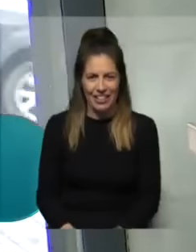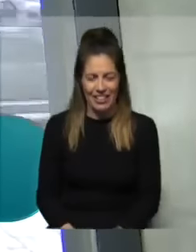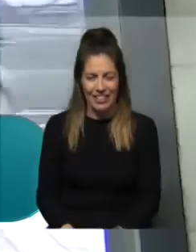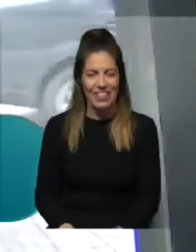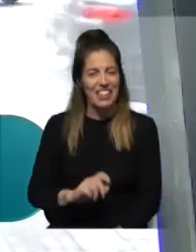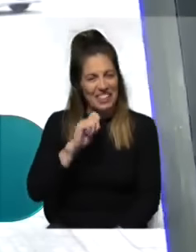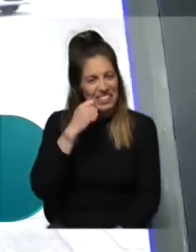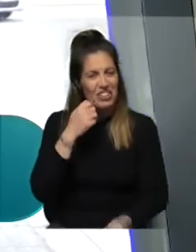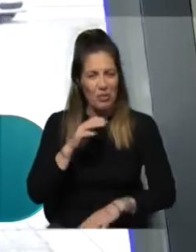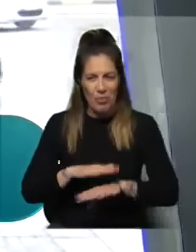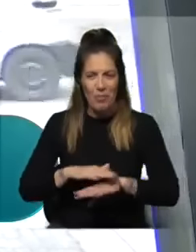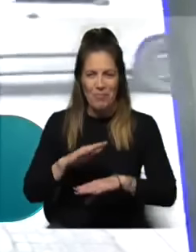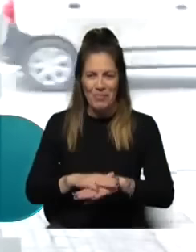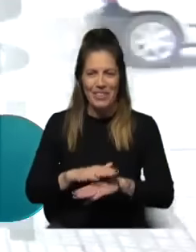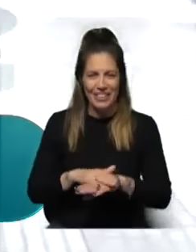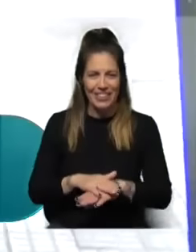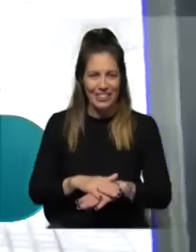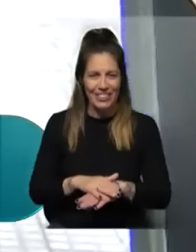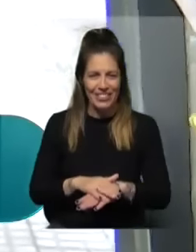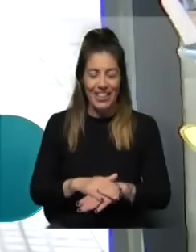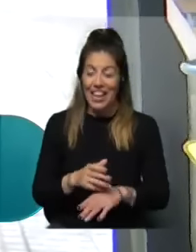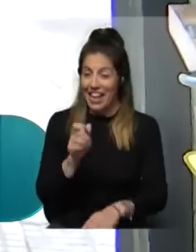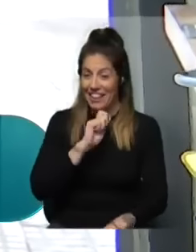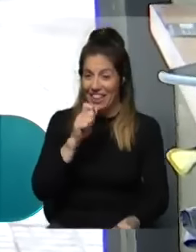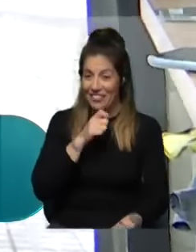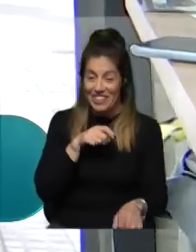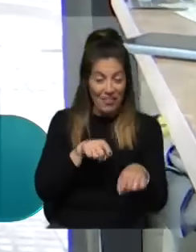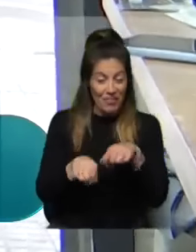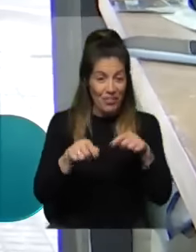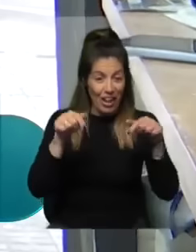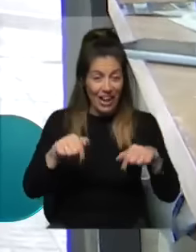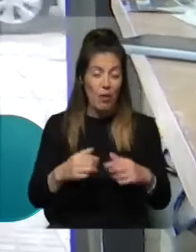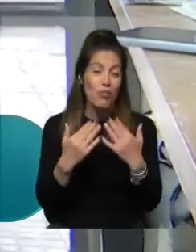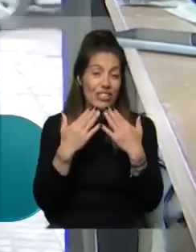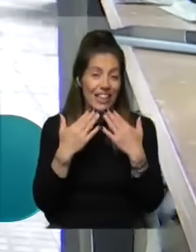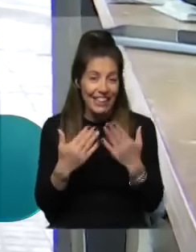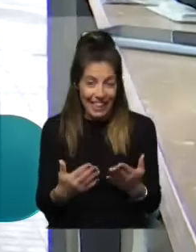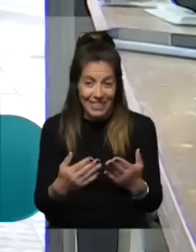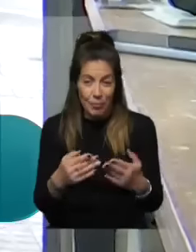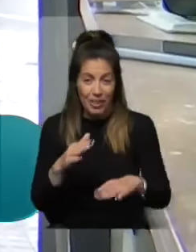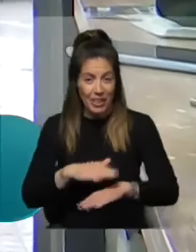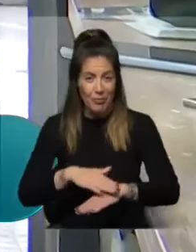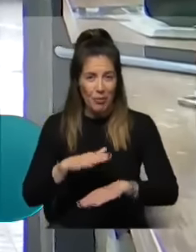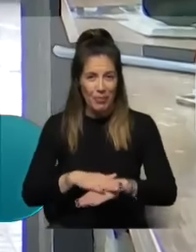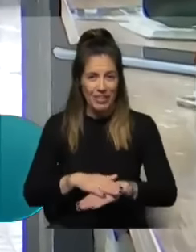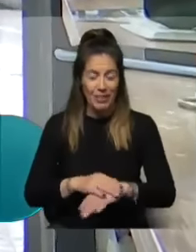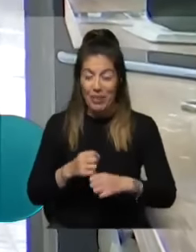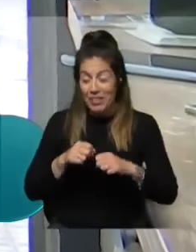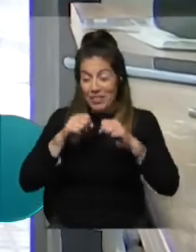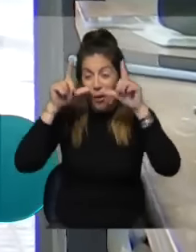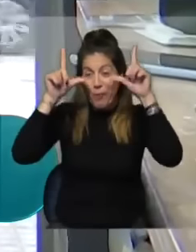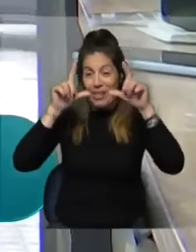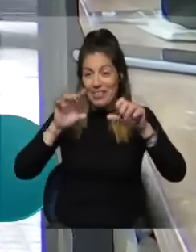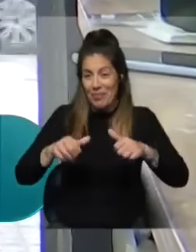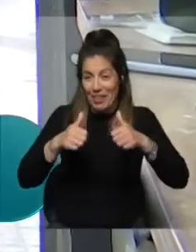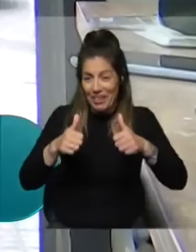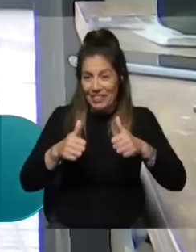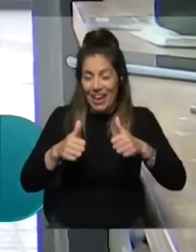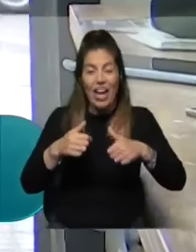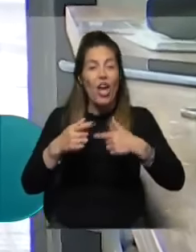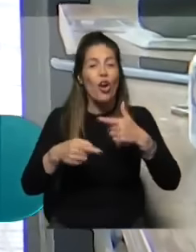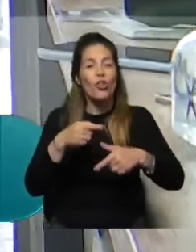lindo momento, Tano, de la entrevista en vivo acá, ¿no? Muchas gracias, Tano, por este momento. Me agarraste sorpresa, pero está. ¿Sigue existiendo, Tano,